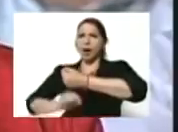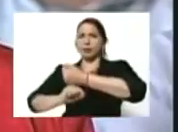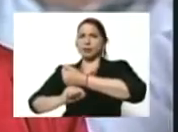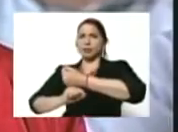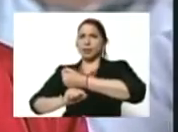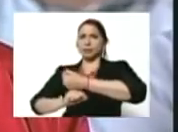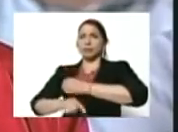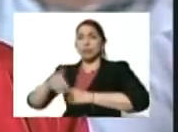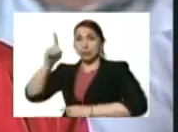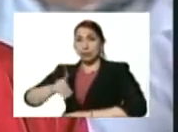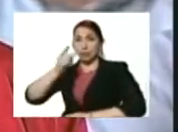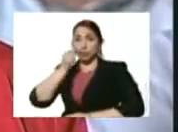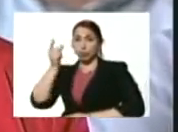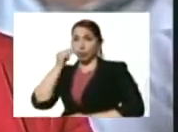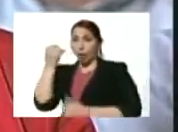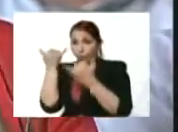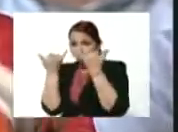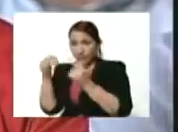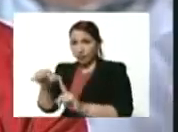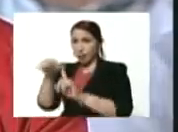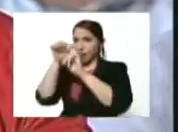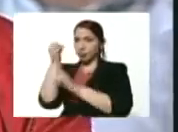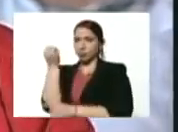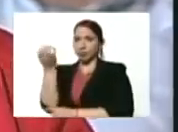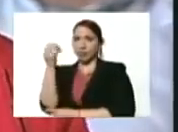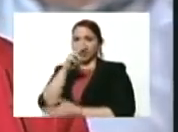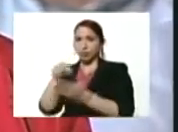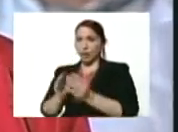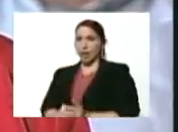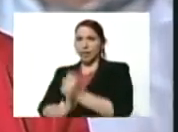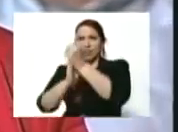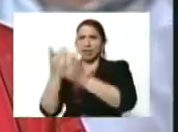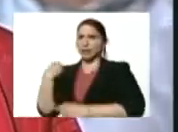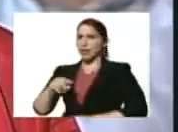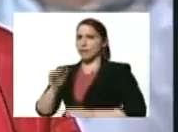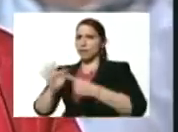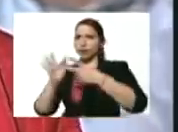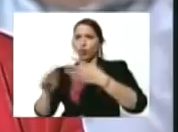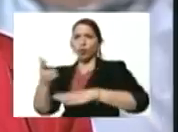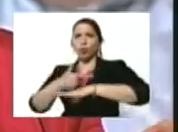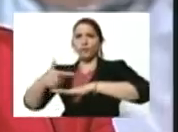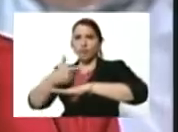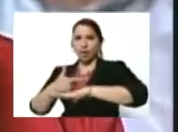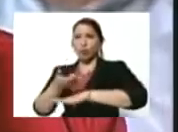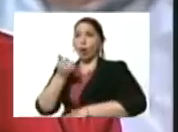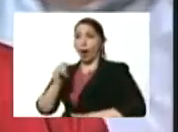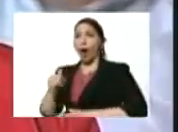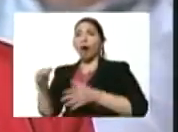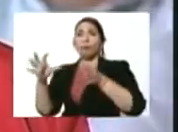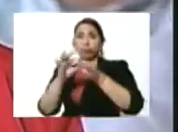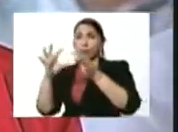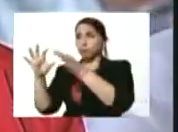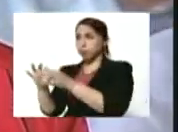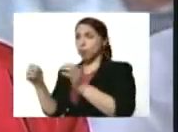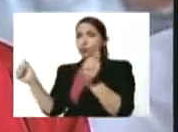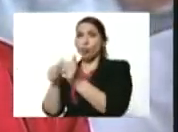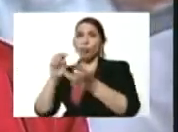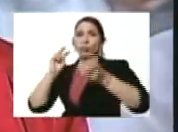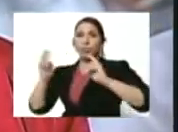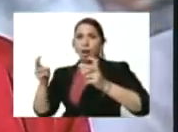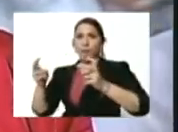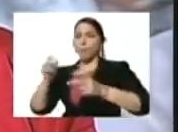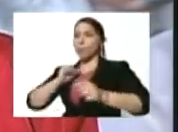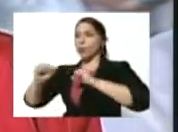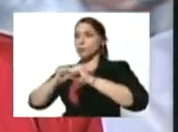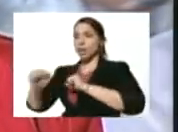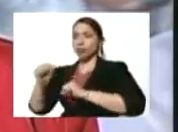diputados recién electos de la Asamblea Nacional, con líderes que tienen funciones de gobierno que están relacionadas con los temas de estos movimientos